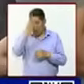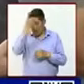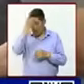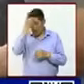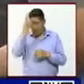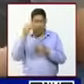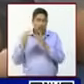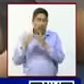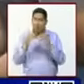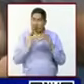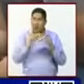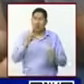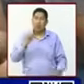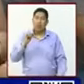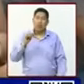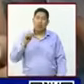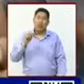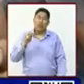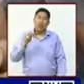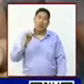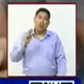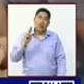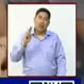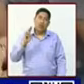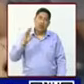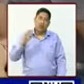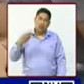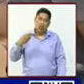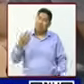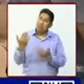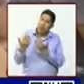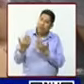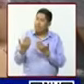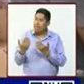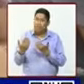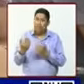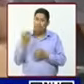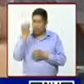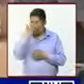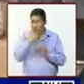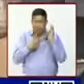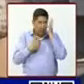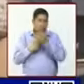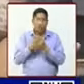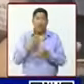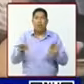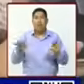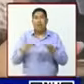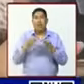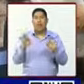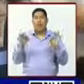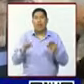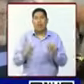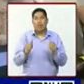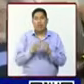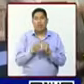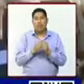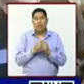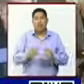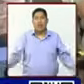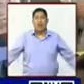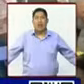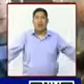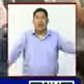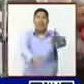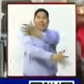Múnich, entonces la esperamos con ansias, esperando pasar una linda fiesta junto con ella, ¿no? Vamos a